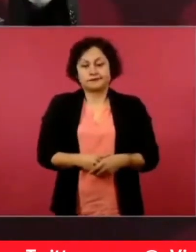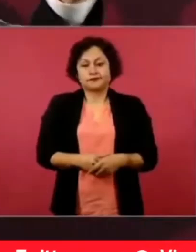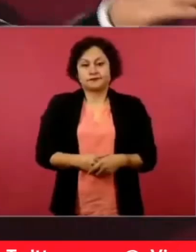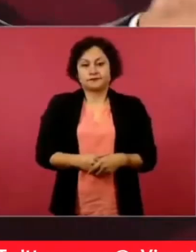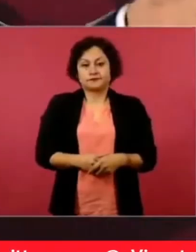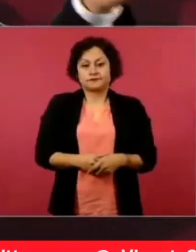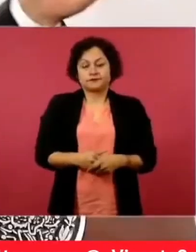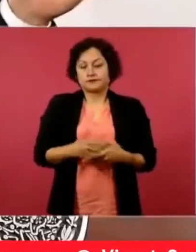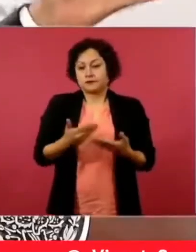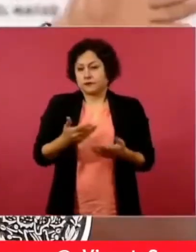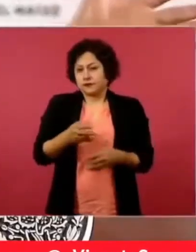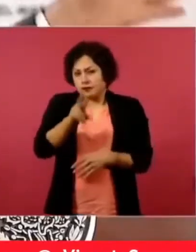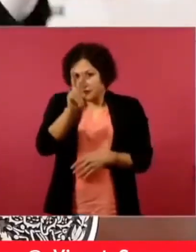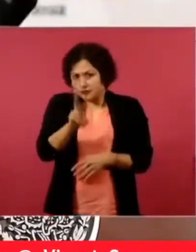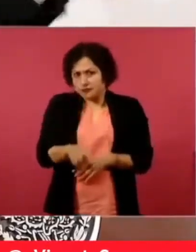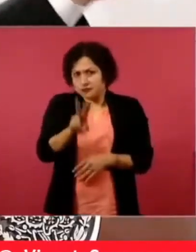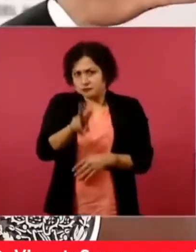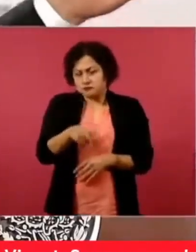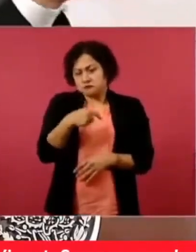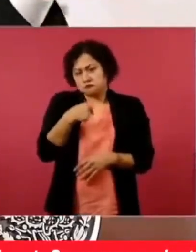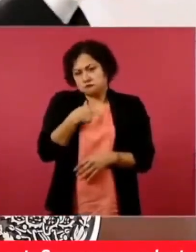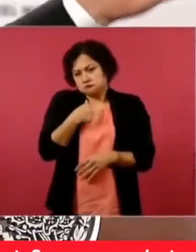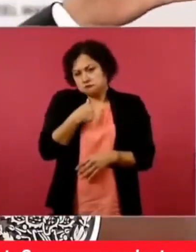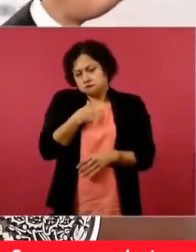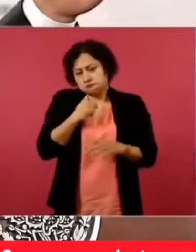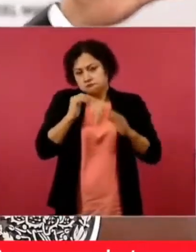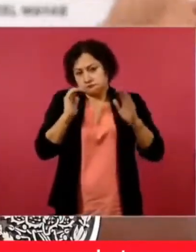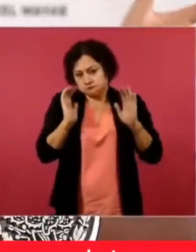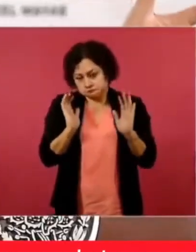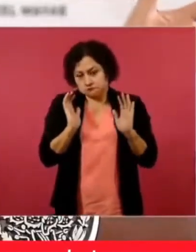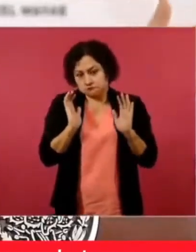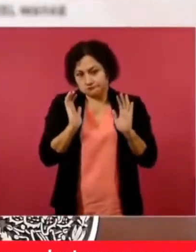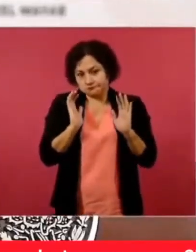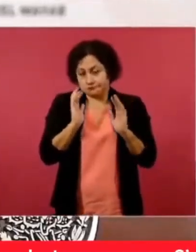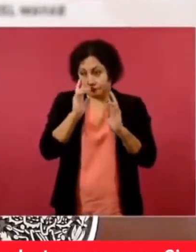Con todo respeto, esto no lo ven en Europa